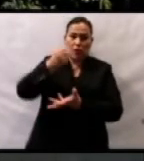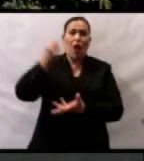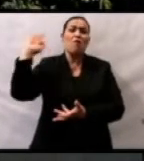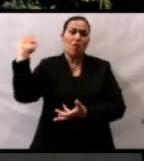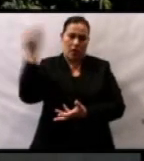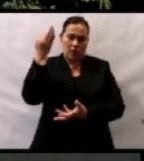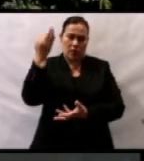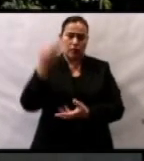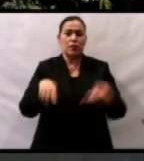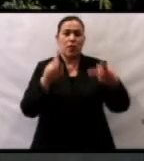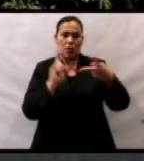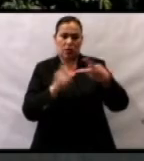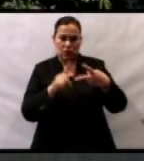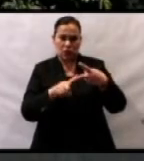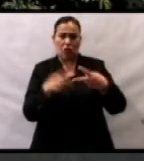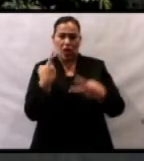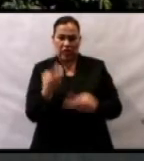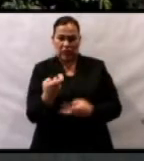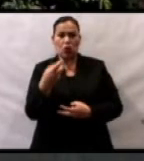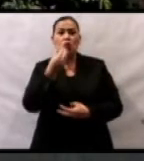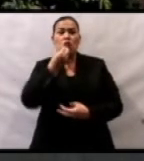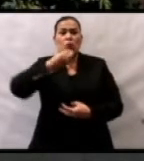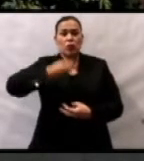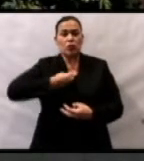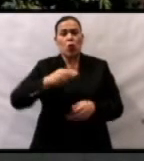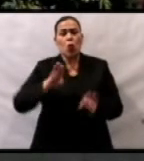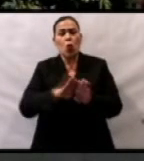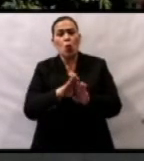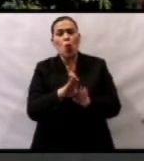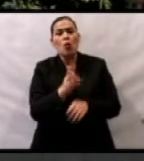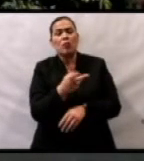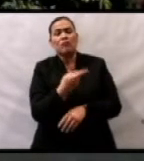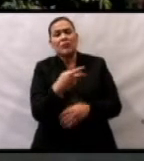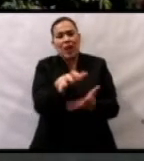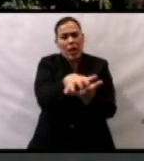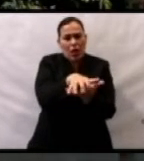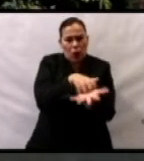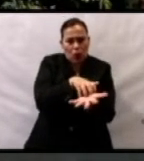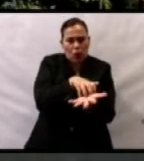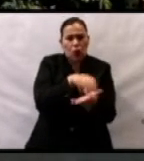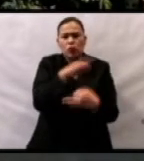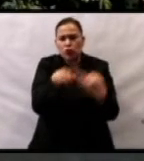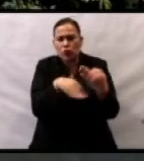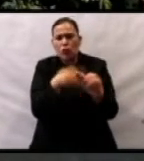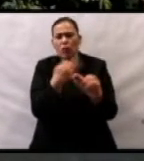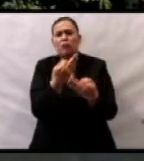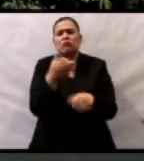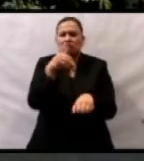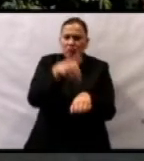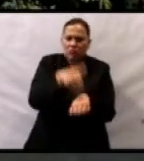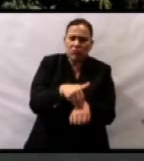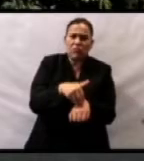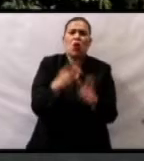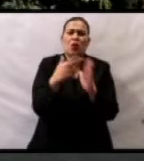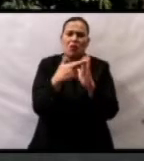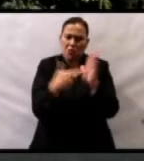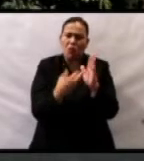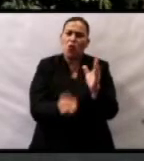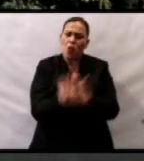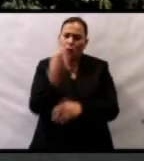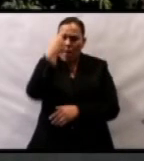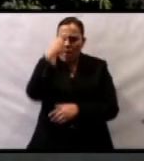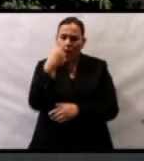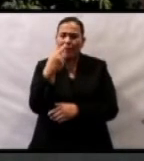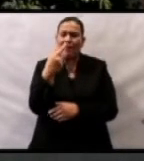Segundo, a nuestro compromiso con la austeridad, el ahorro y la disciplina financiera para hacer rendir los